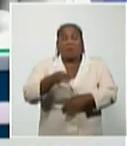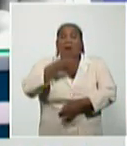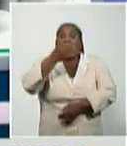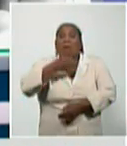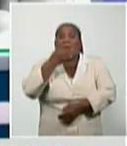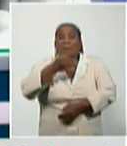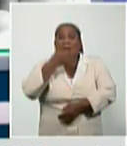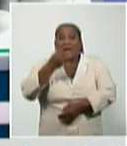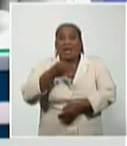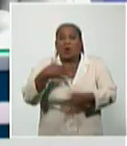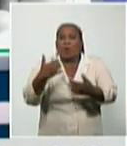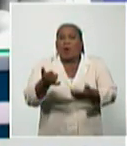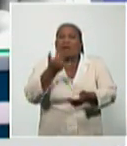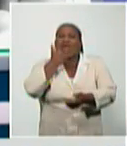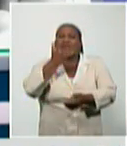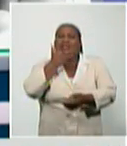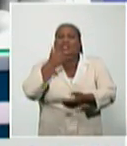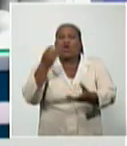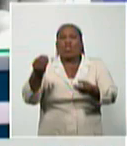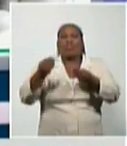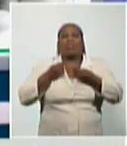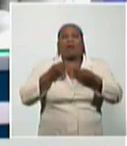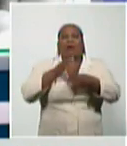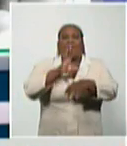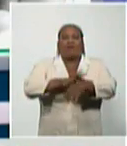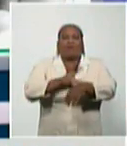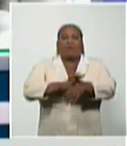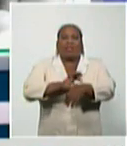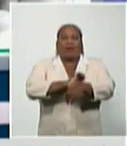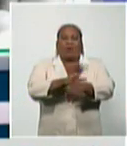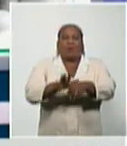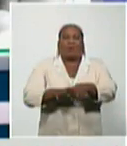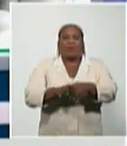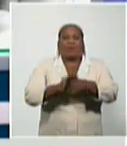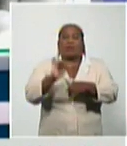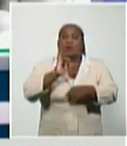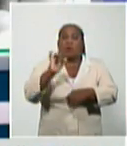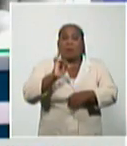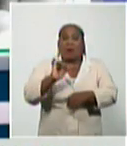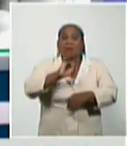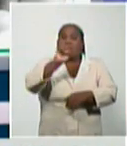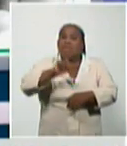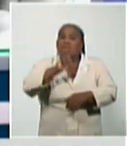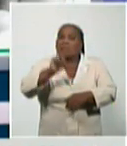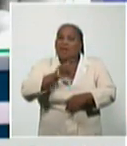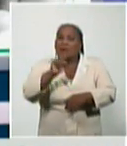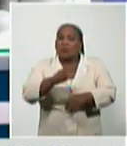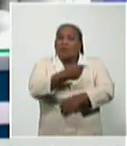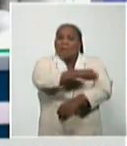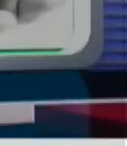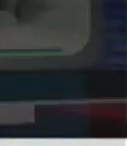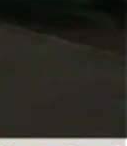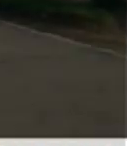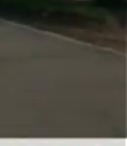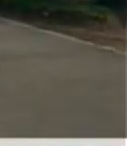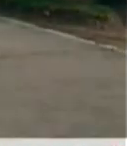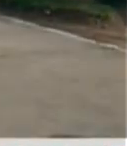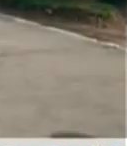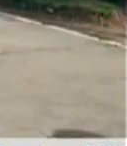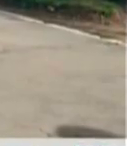COVID-19, también despejando algunas interrogantes de la población hasta el filo de las 10 de la mañana. Acompáñenos.